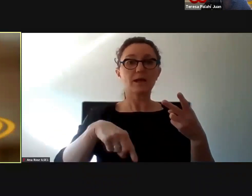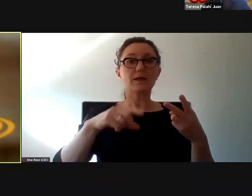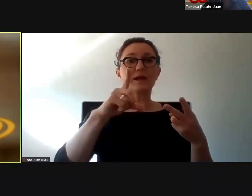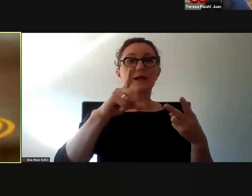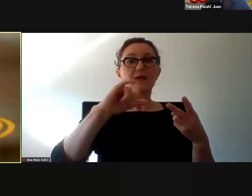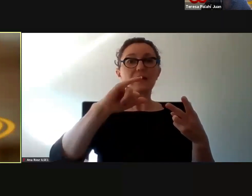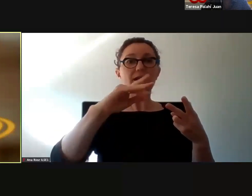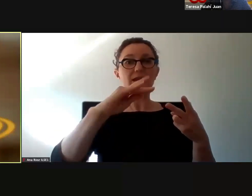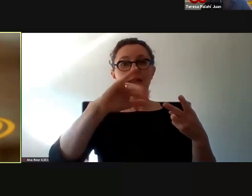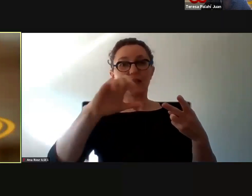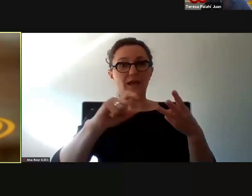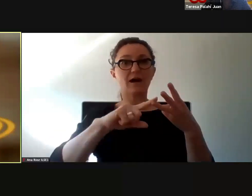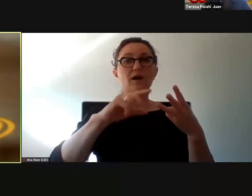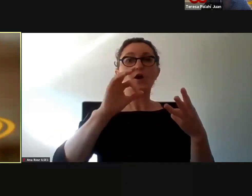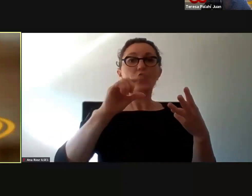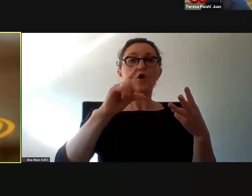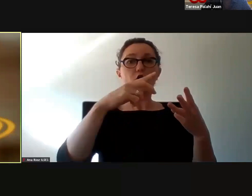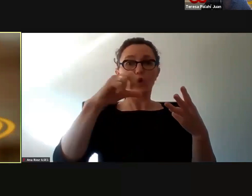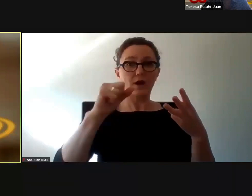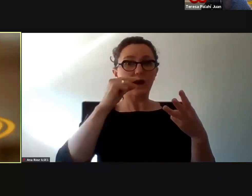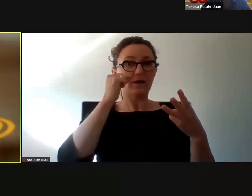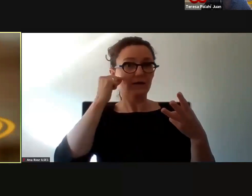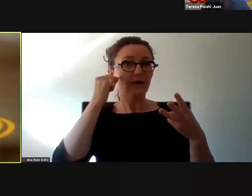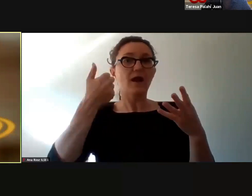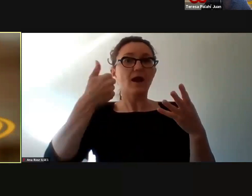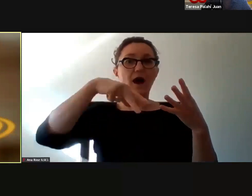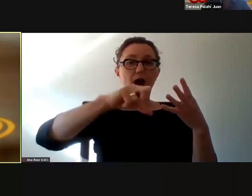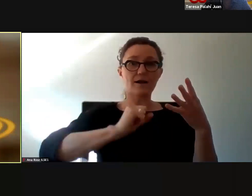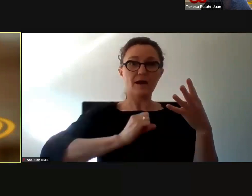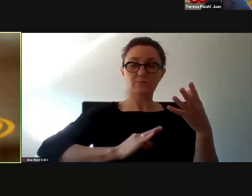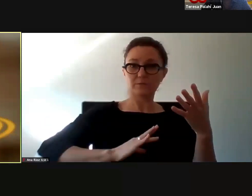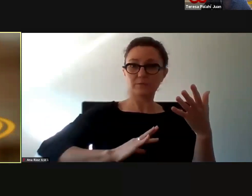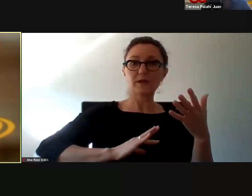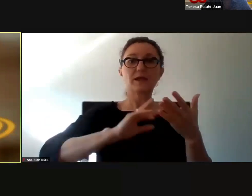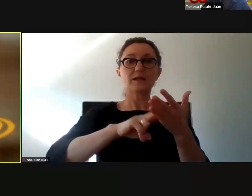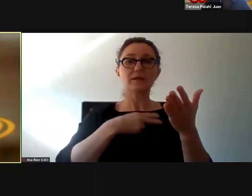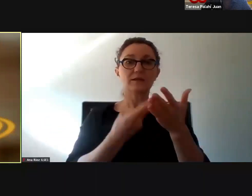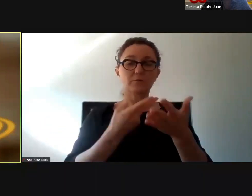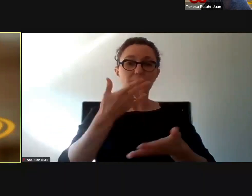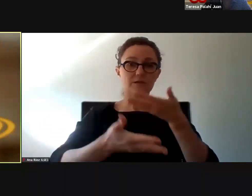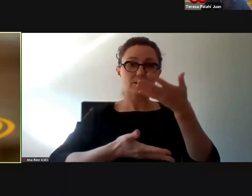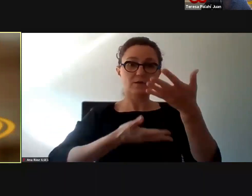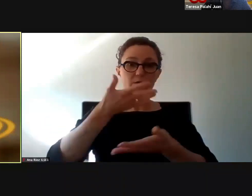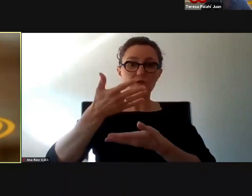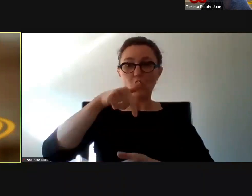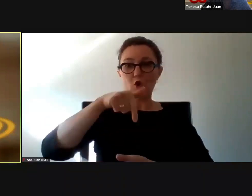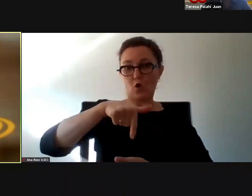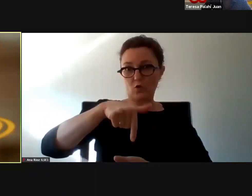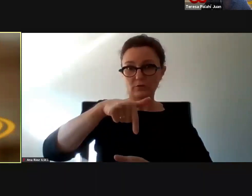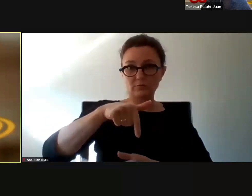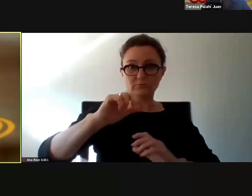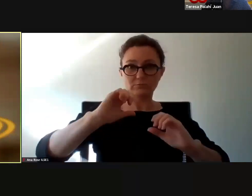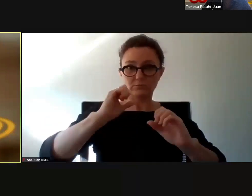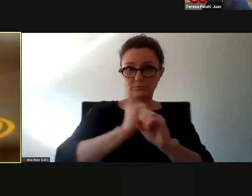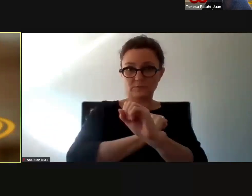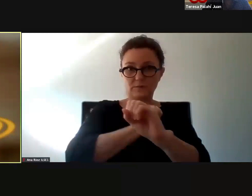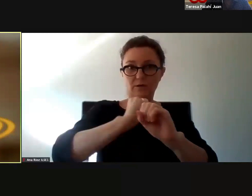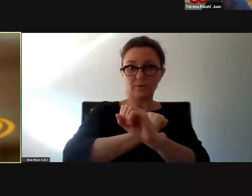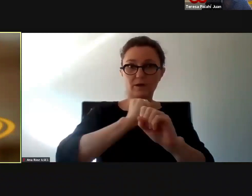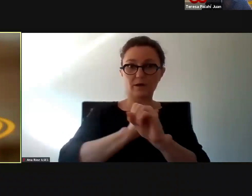Lidia y a Ana y a Olga, las intérpretes de lengua de signos que están hoy aquí trabajando para que esto